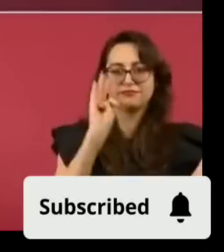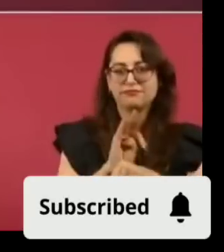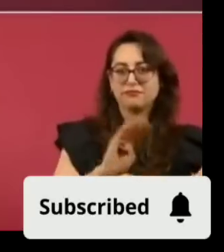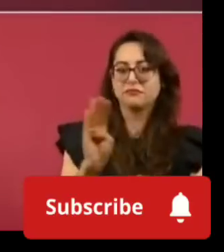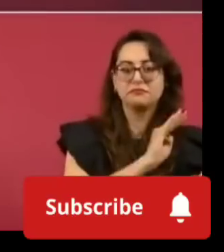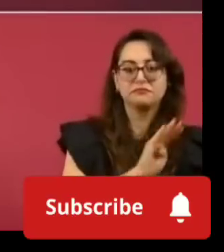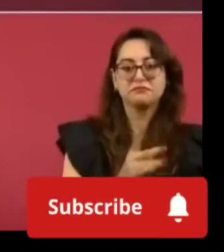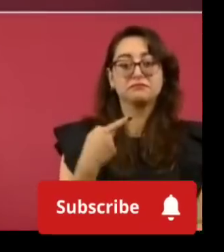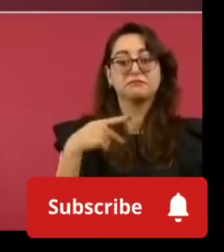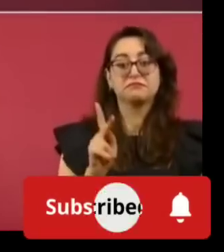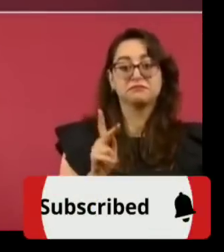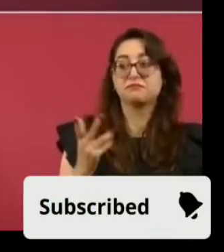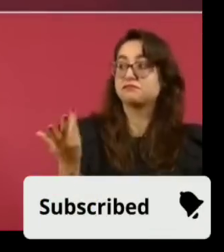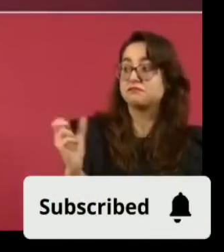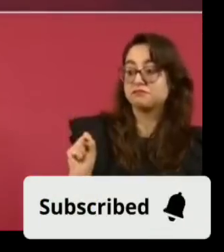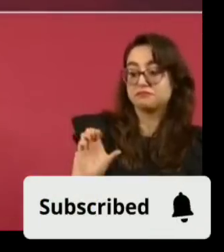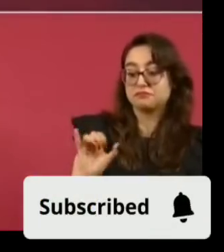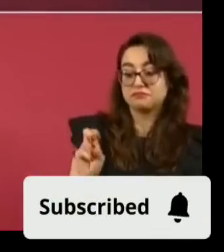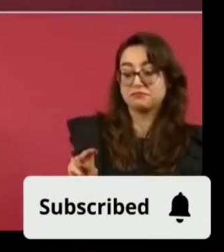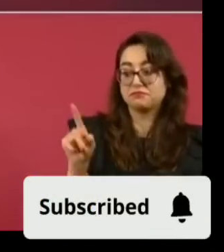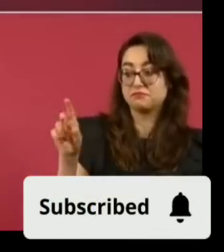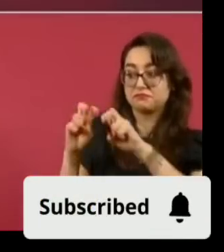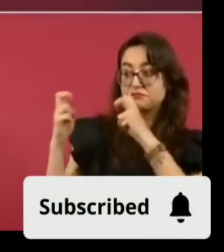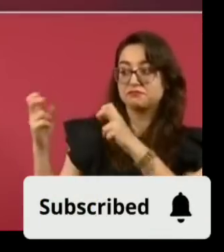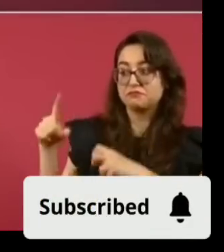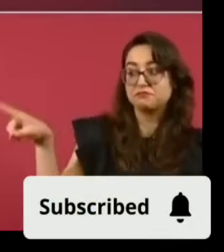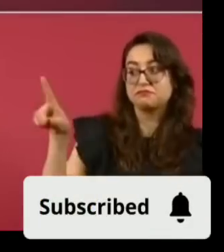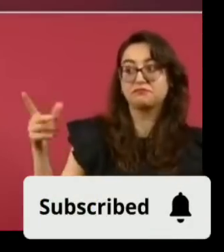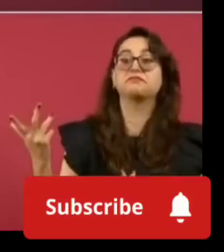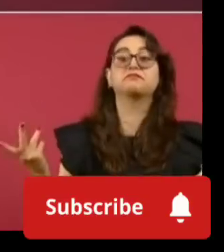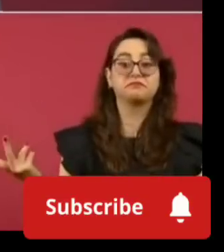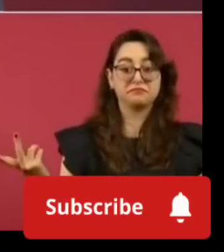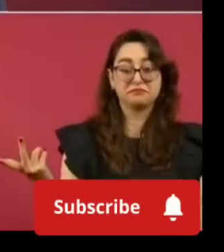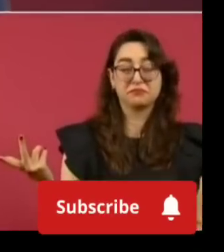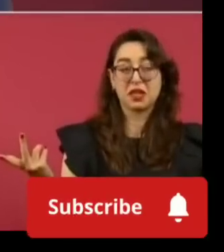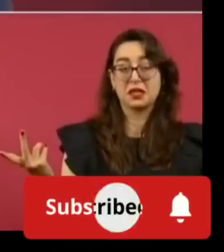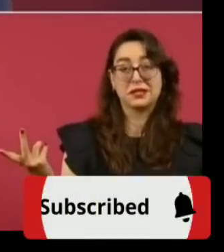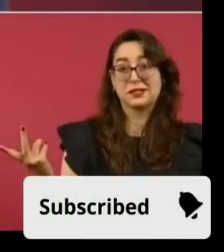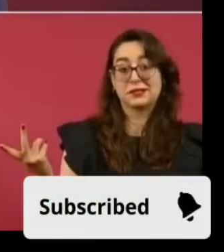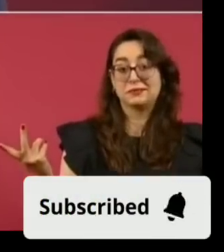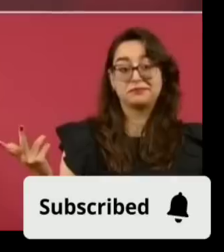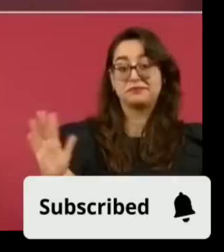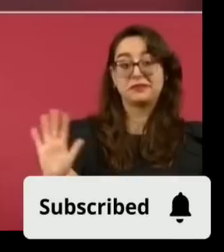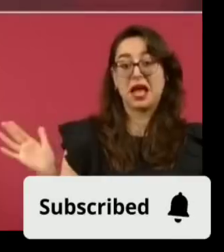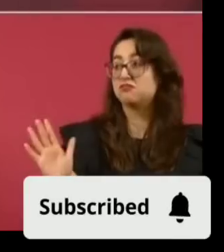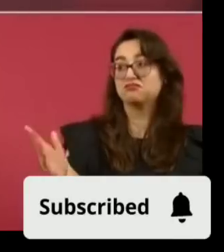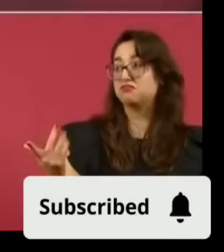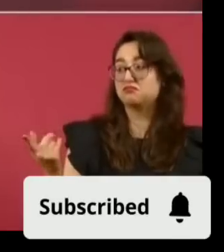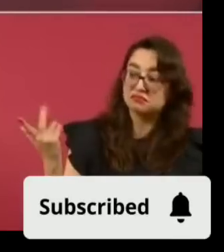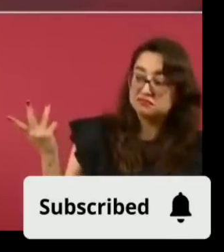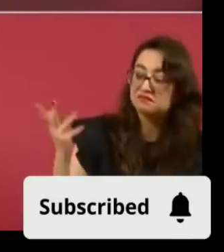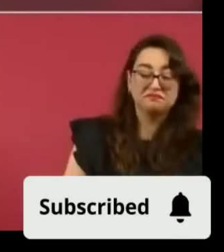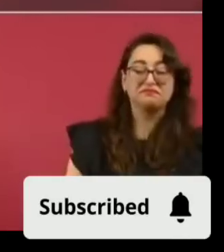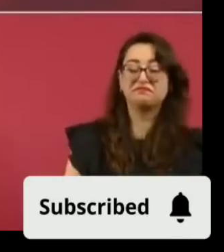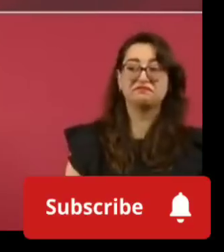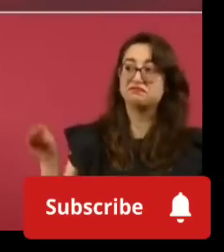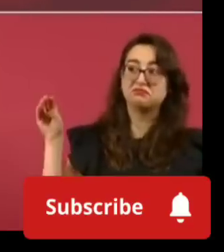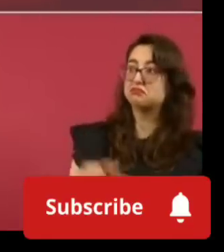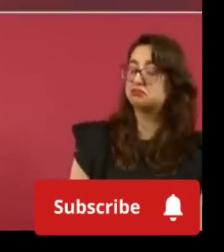Corte, como se dice coloquialmente, ya la perdimos.